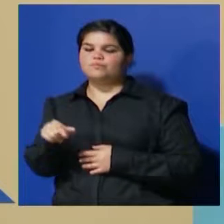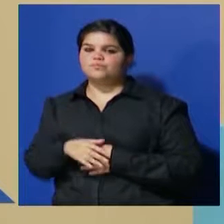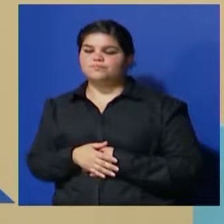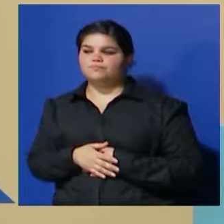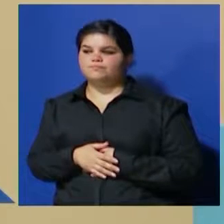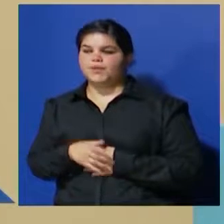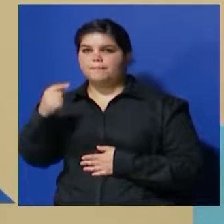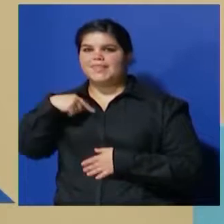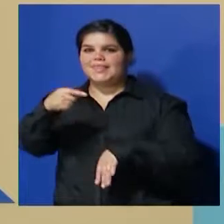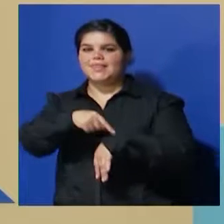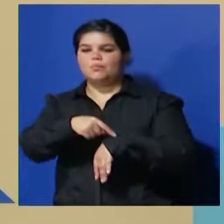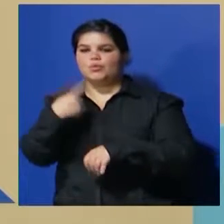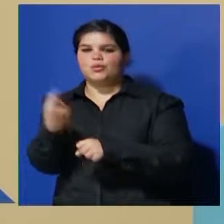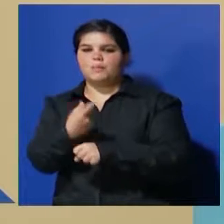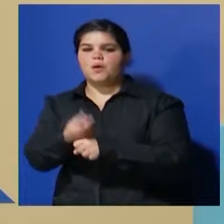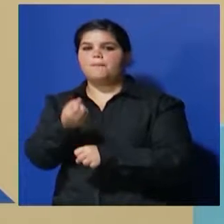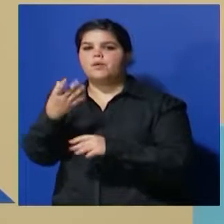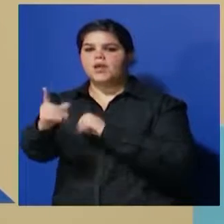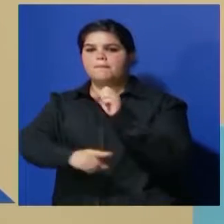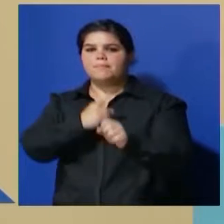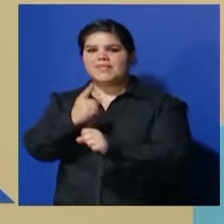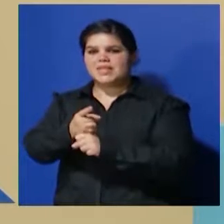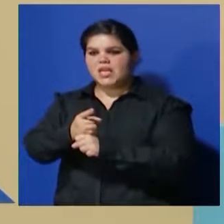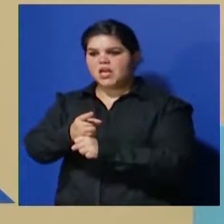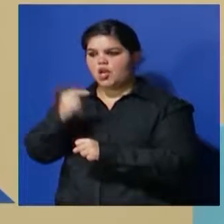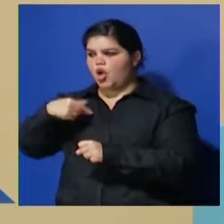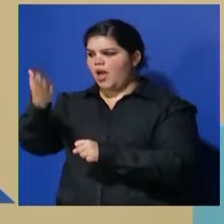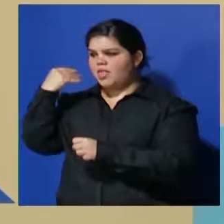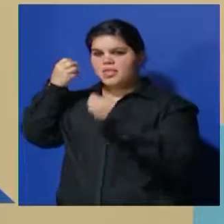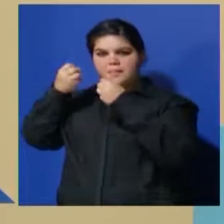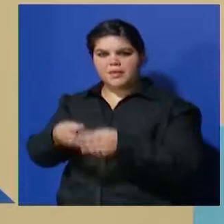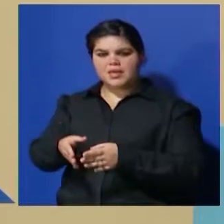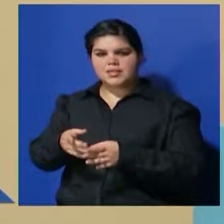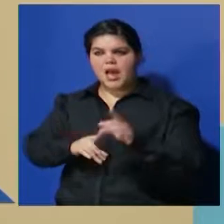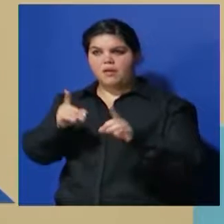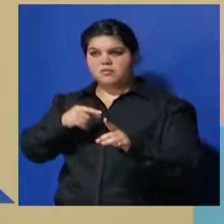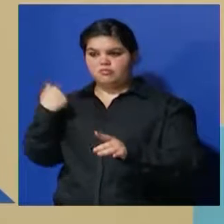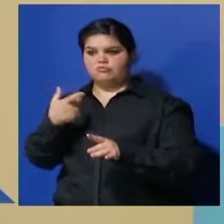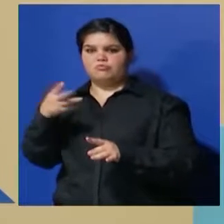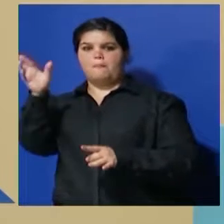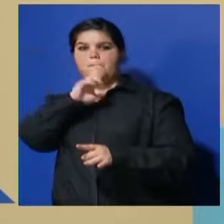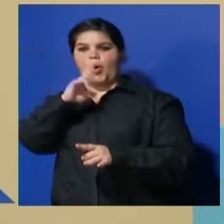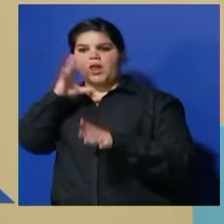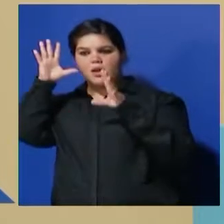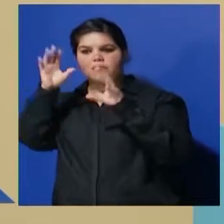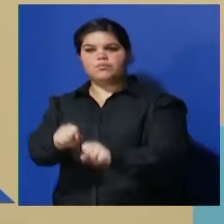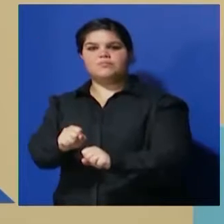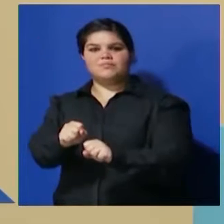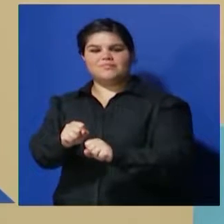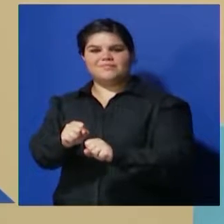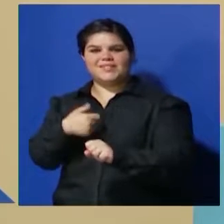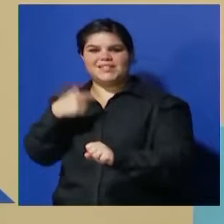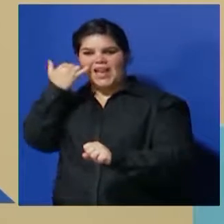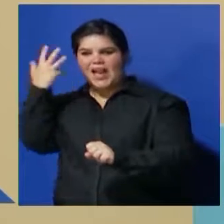en principios del siglo, y bueno, las mujeres hemos conquistado, porque no fue nada, no fue nunca una